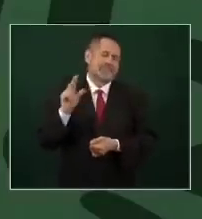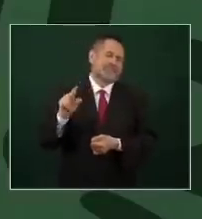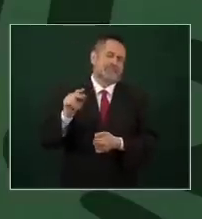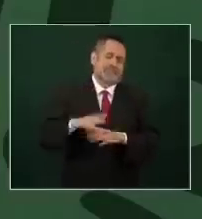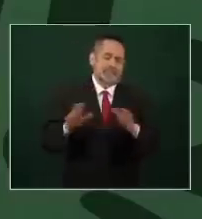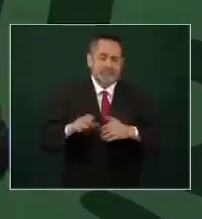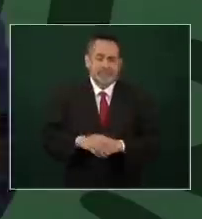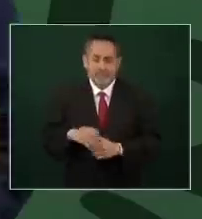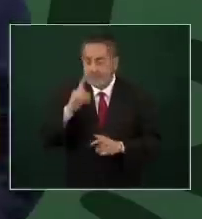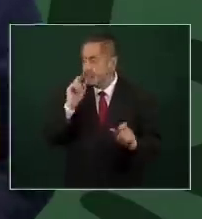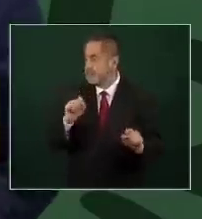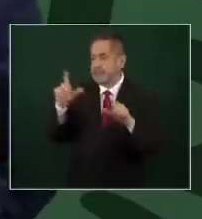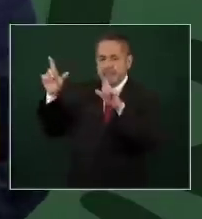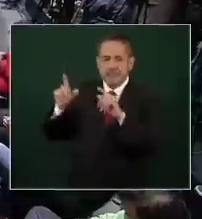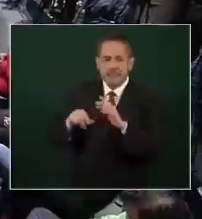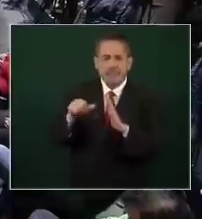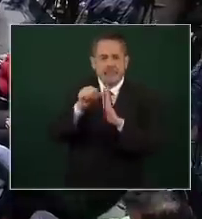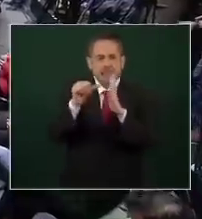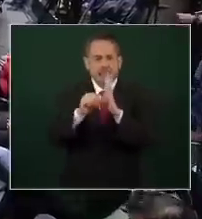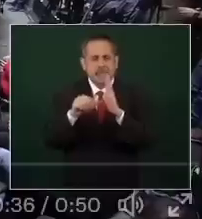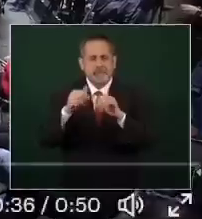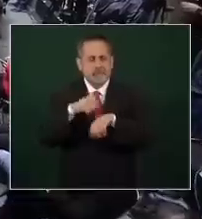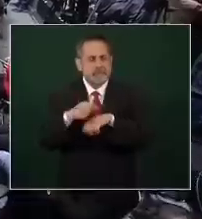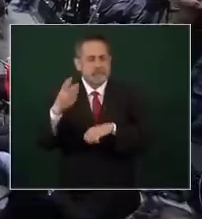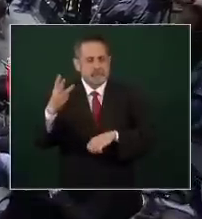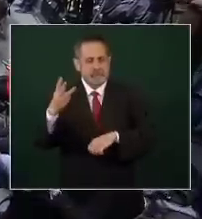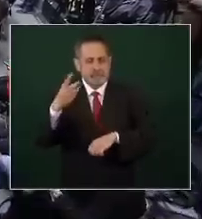a ver si no ponen al artículo tercero